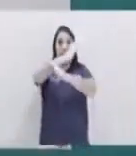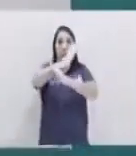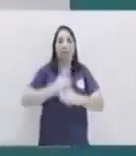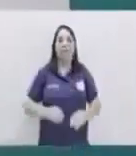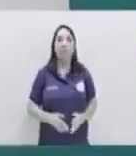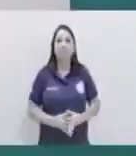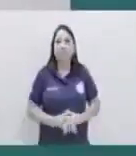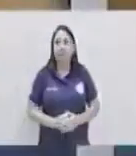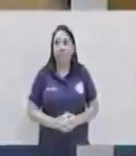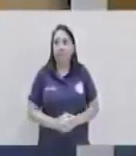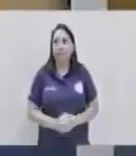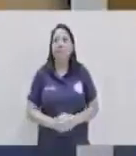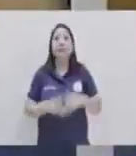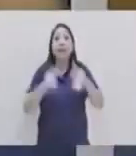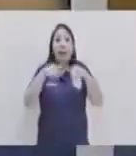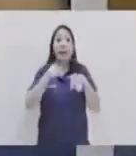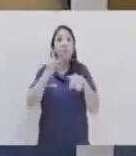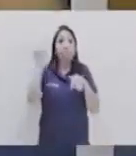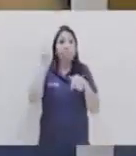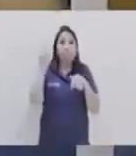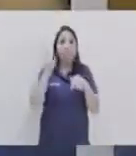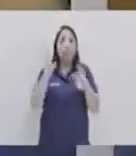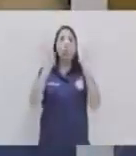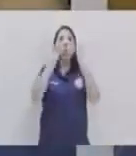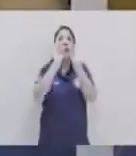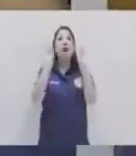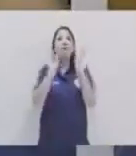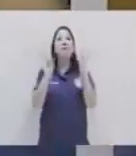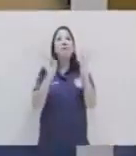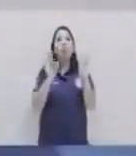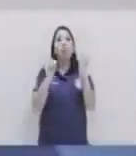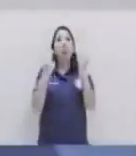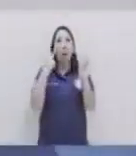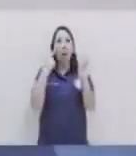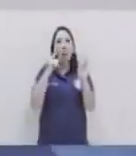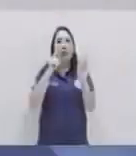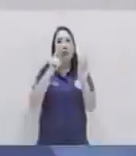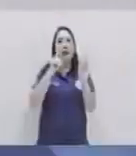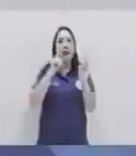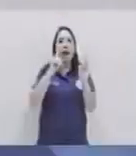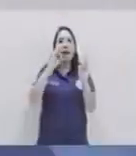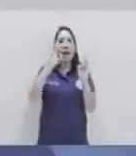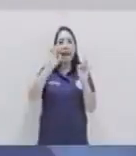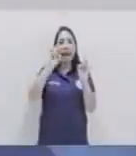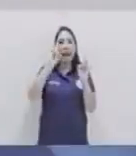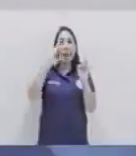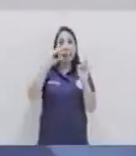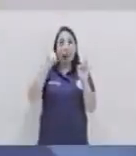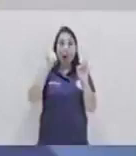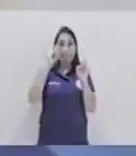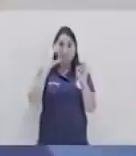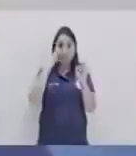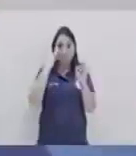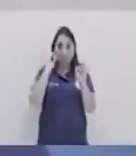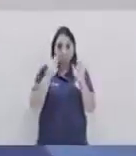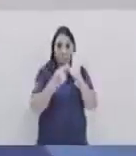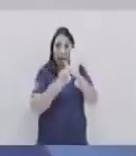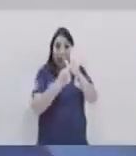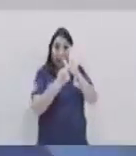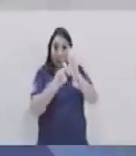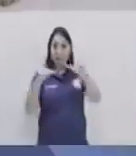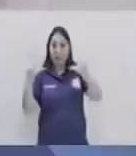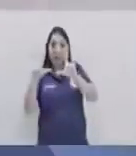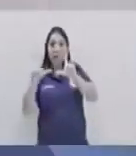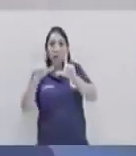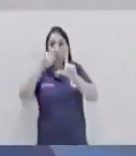X. Y de esa manera es la forma en que evaluamos una ecuación cuadrática y su